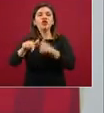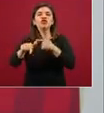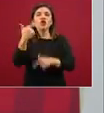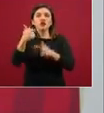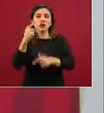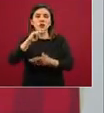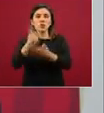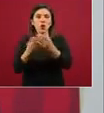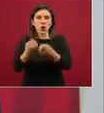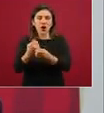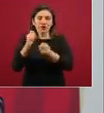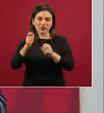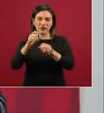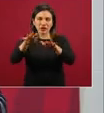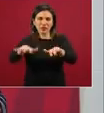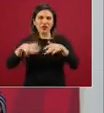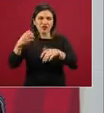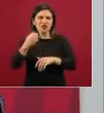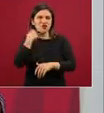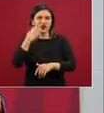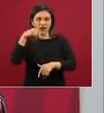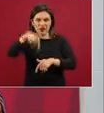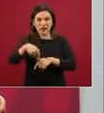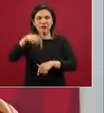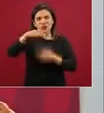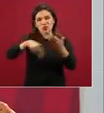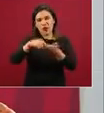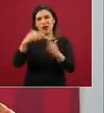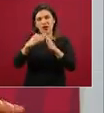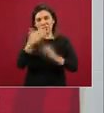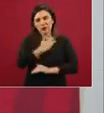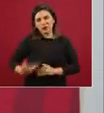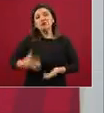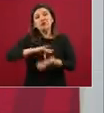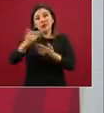en Palacio Nacional. Les agradezco que nos acompañen.